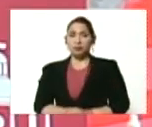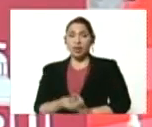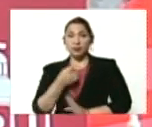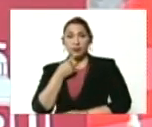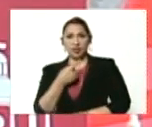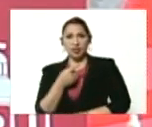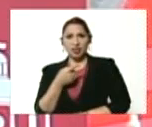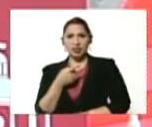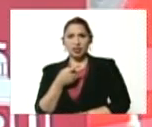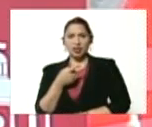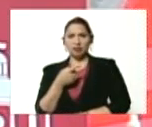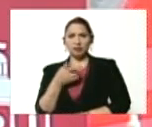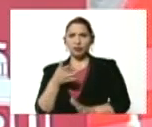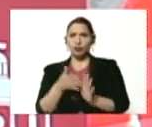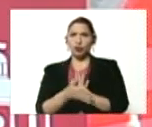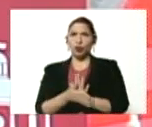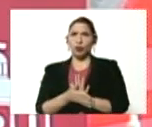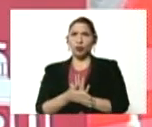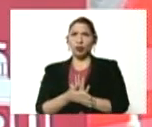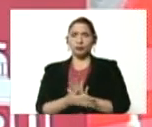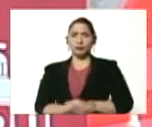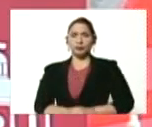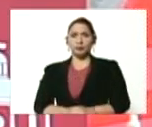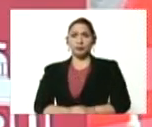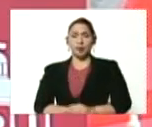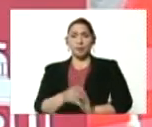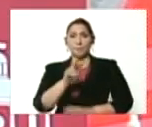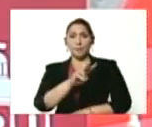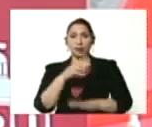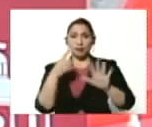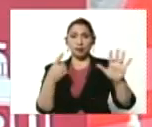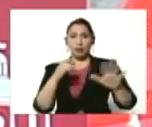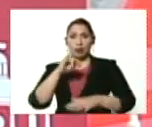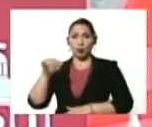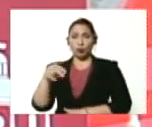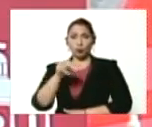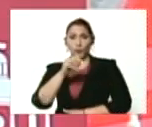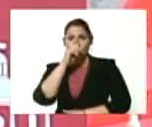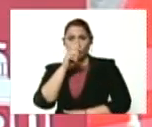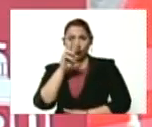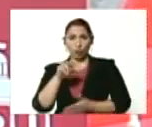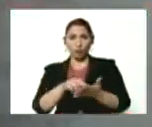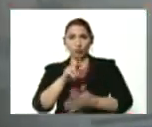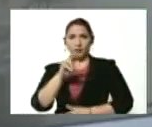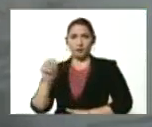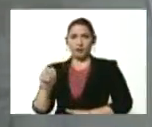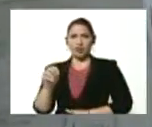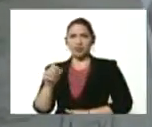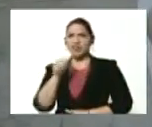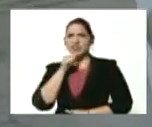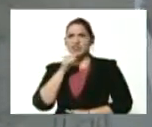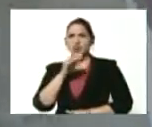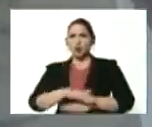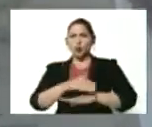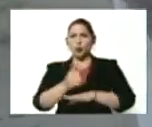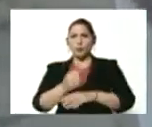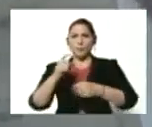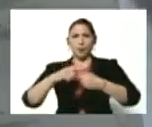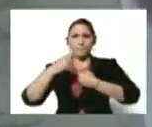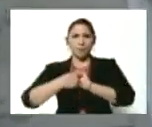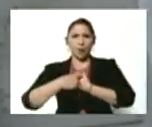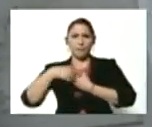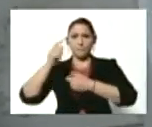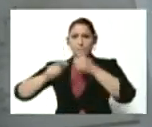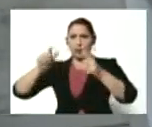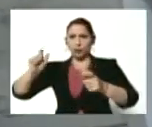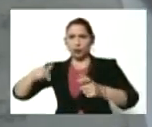The Wall Street Journal, el 26 de junio del año 2020, los asociados del señor López presentaron a